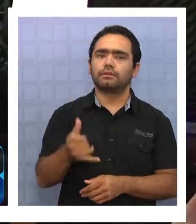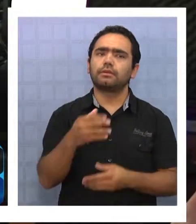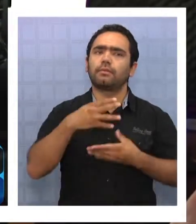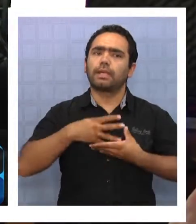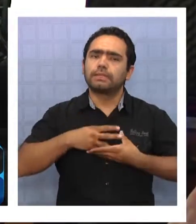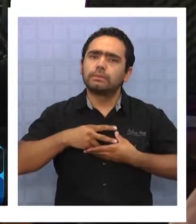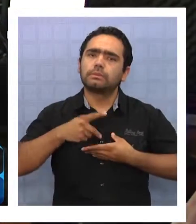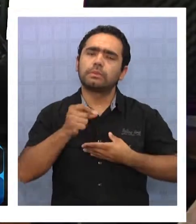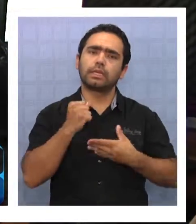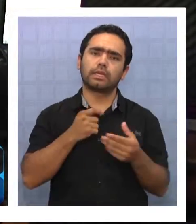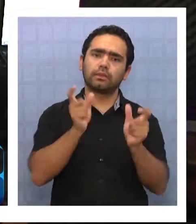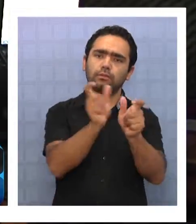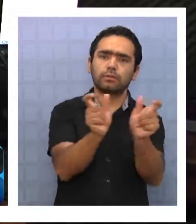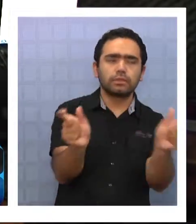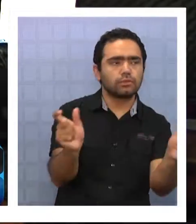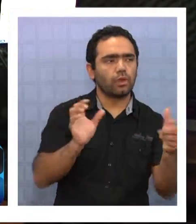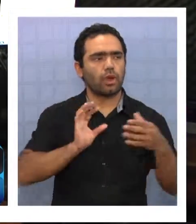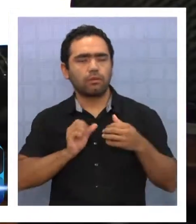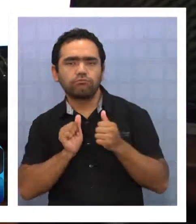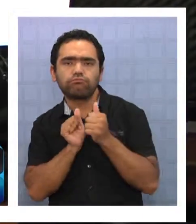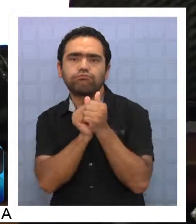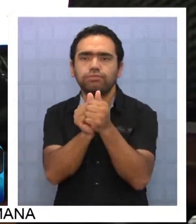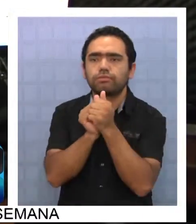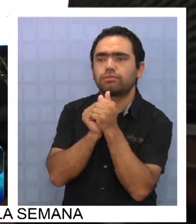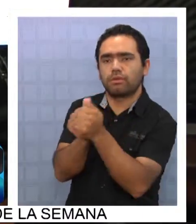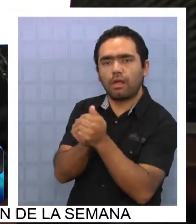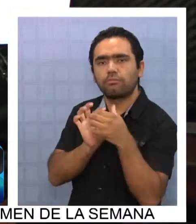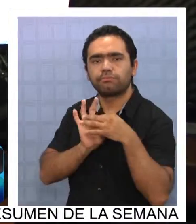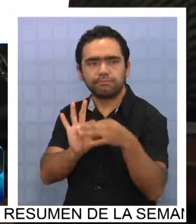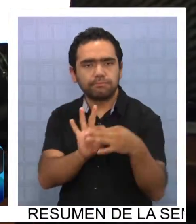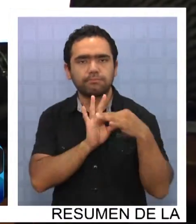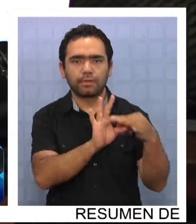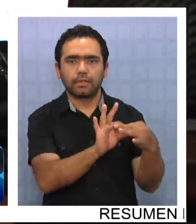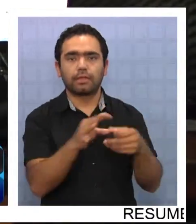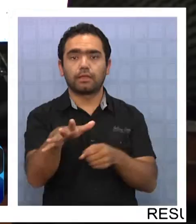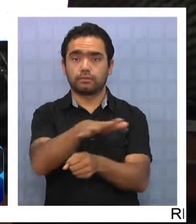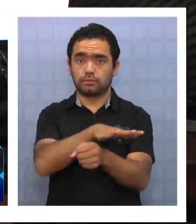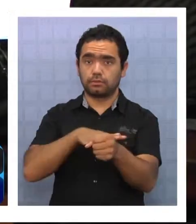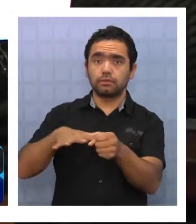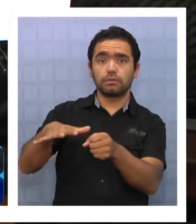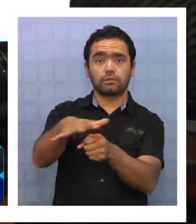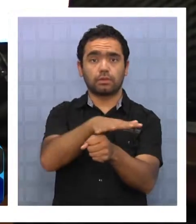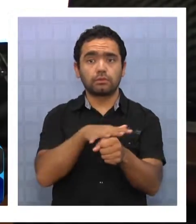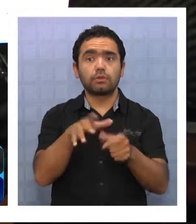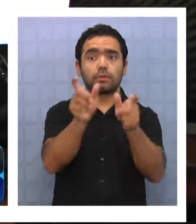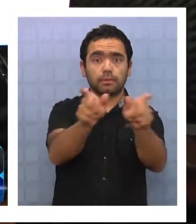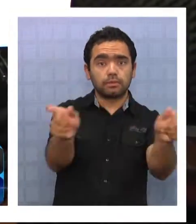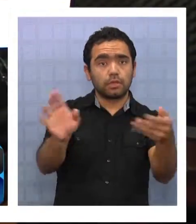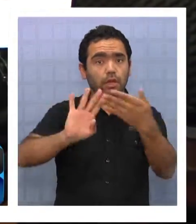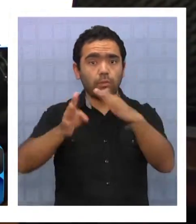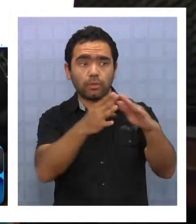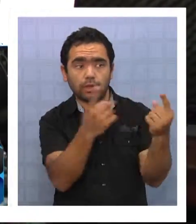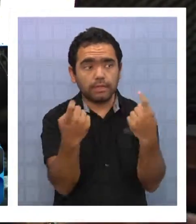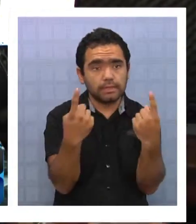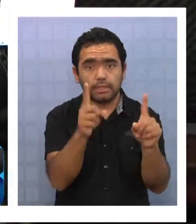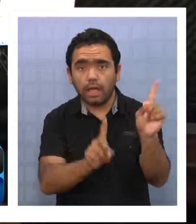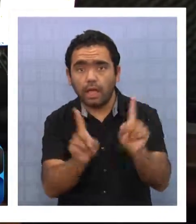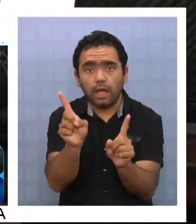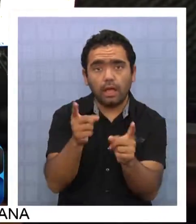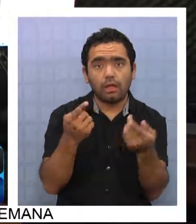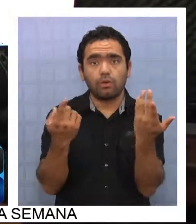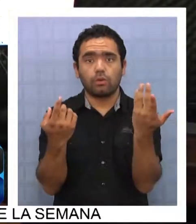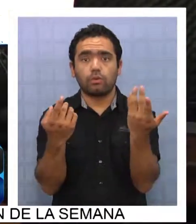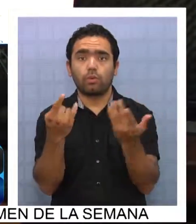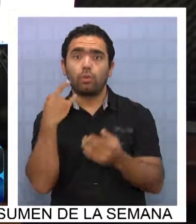cercana a la gente, de ser instantánea y de estar en todo tipo de situaciones cuando la comunidad lo requiera. Bueno, hace